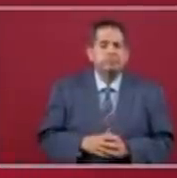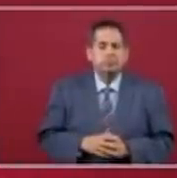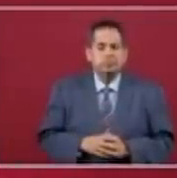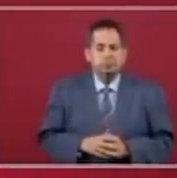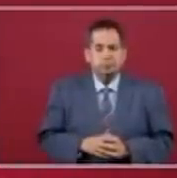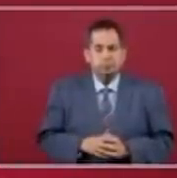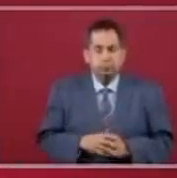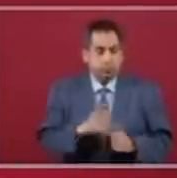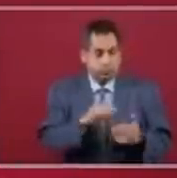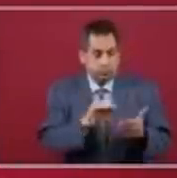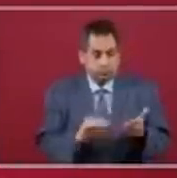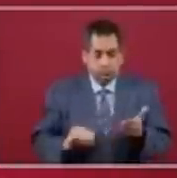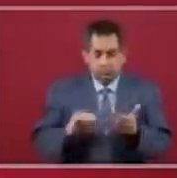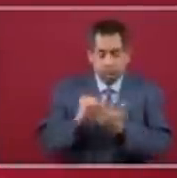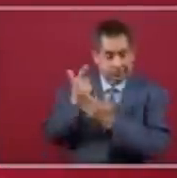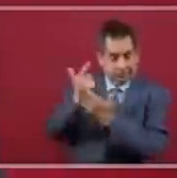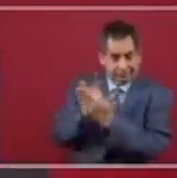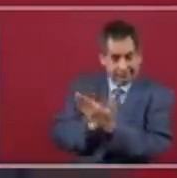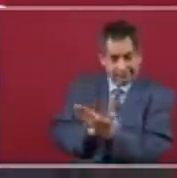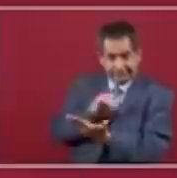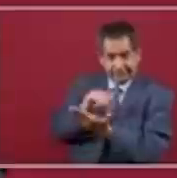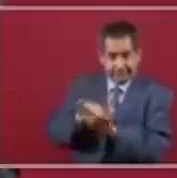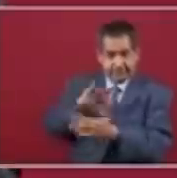No se incluyó en